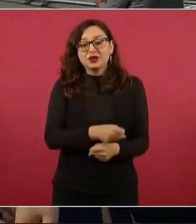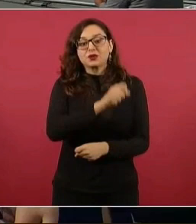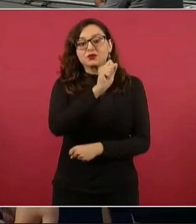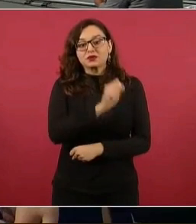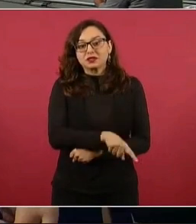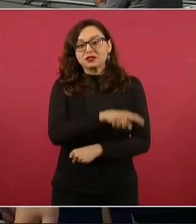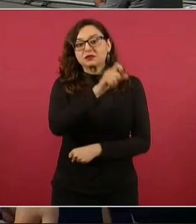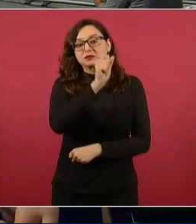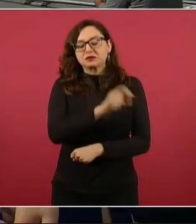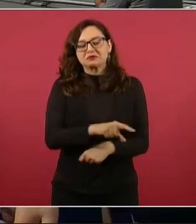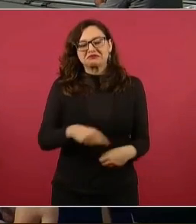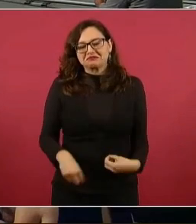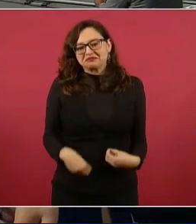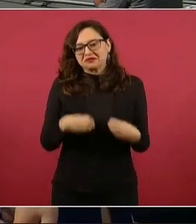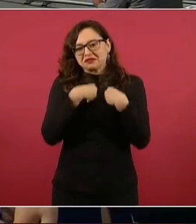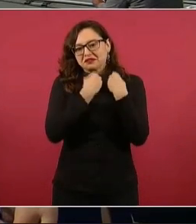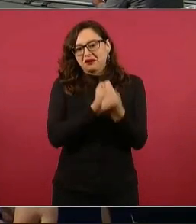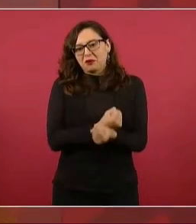aburrida.